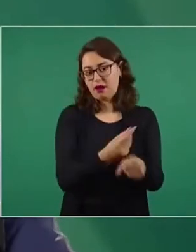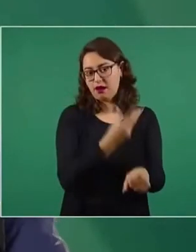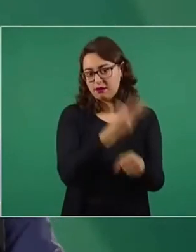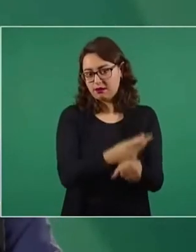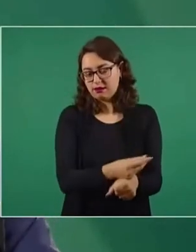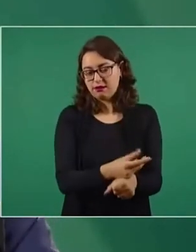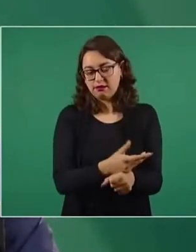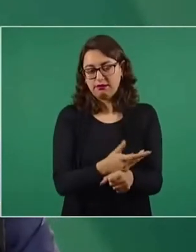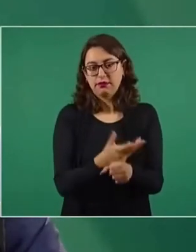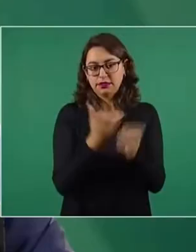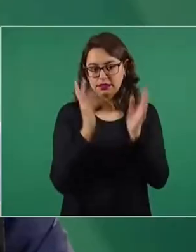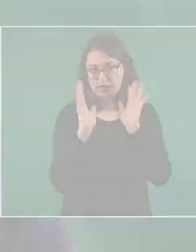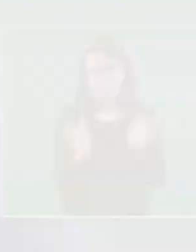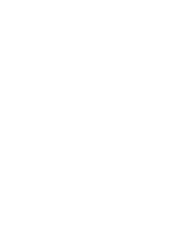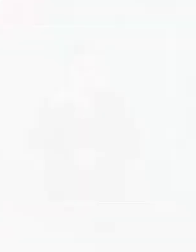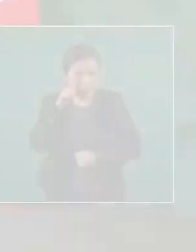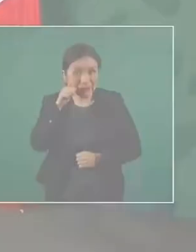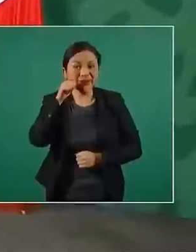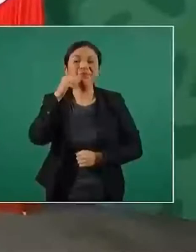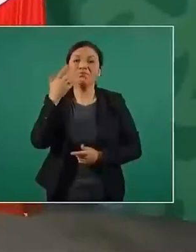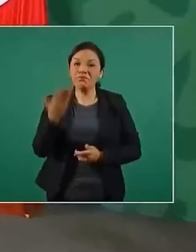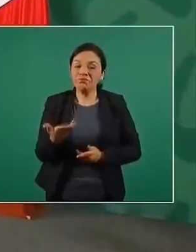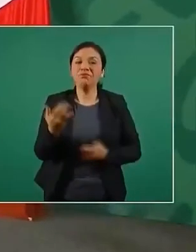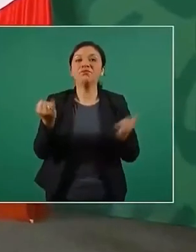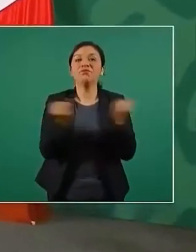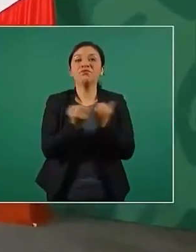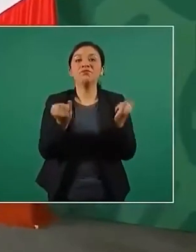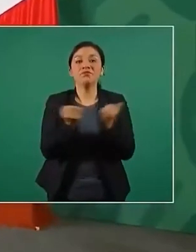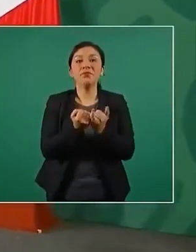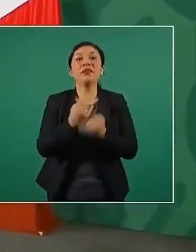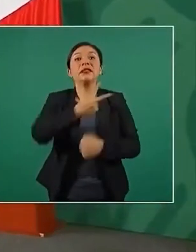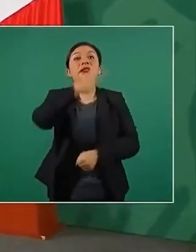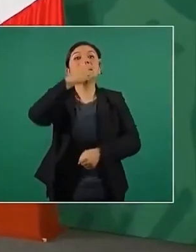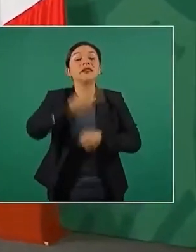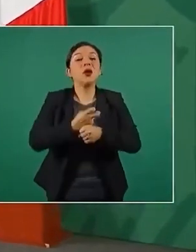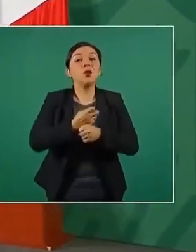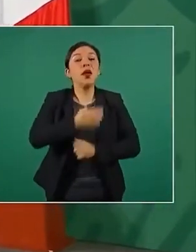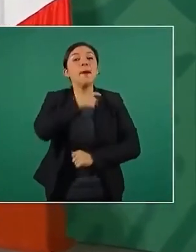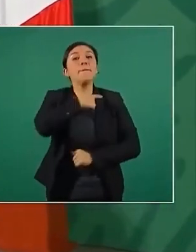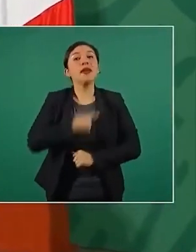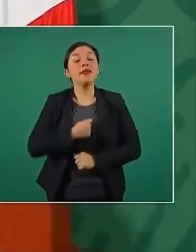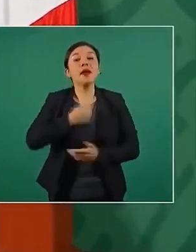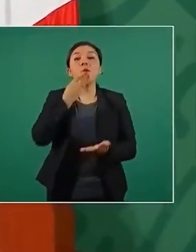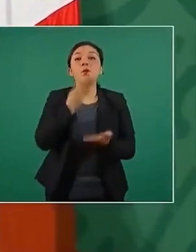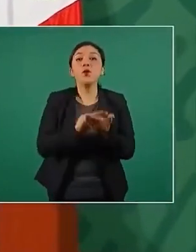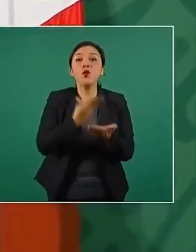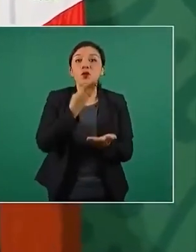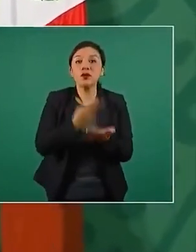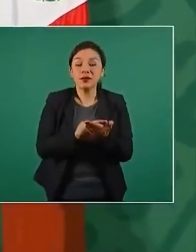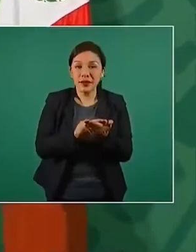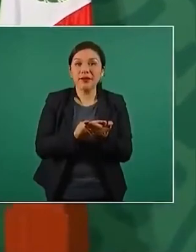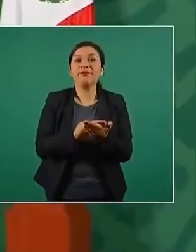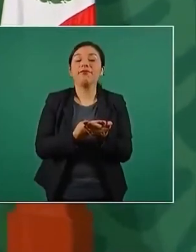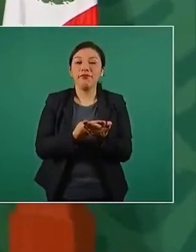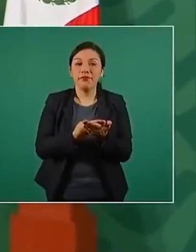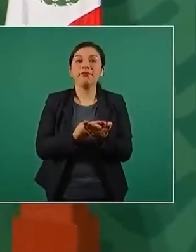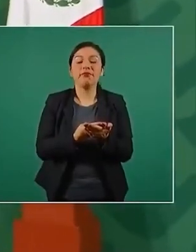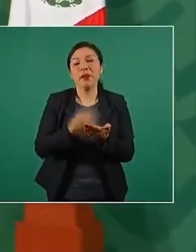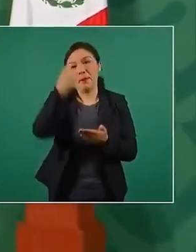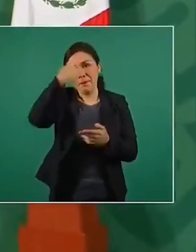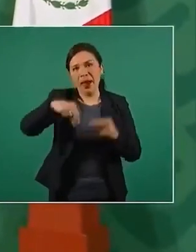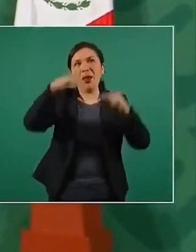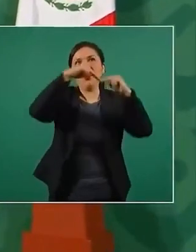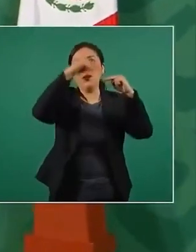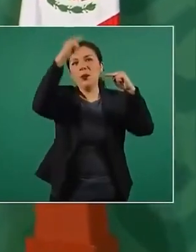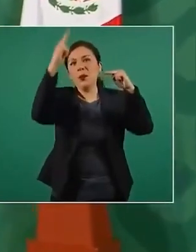que se liberen. Por cierto, el presidente confirmó que su hijo menor, Jesús Ernesto, recientemente